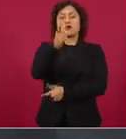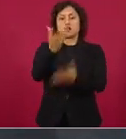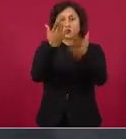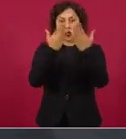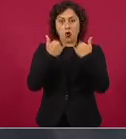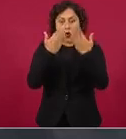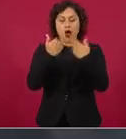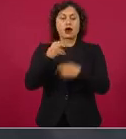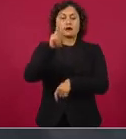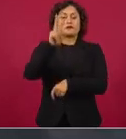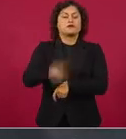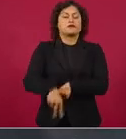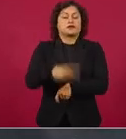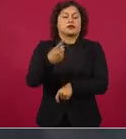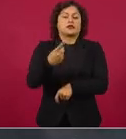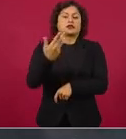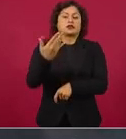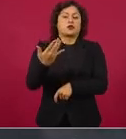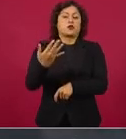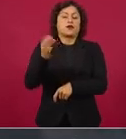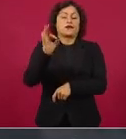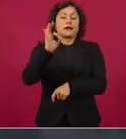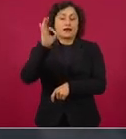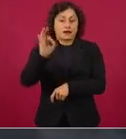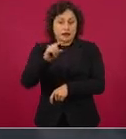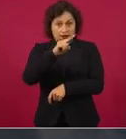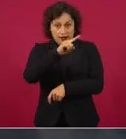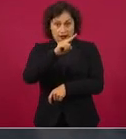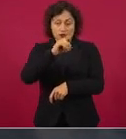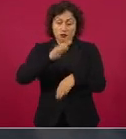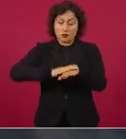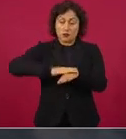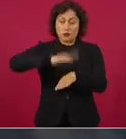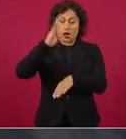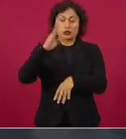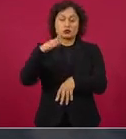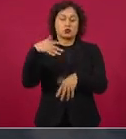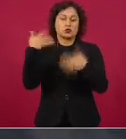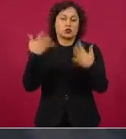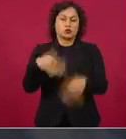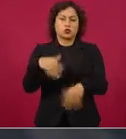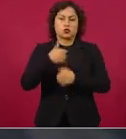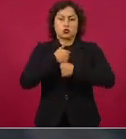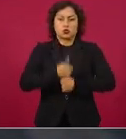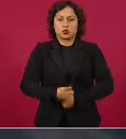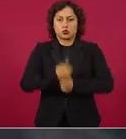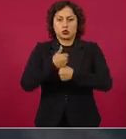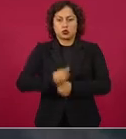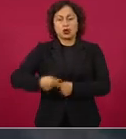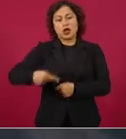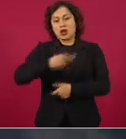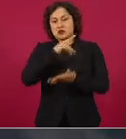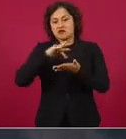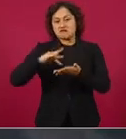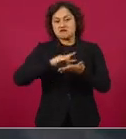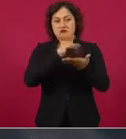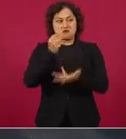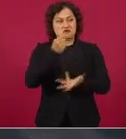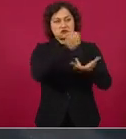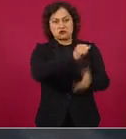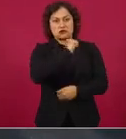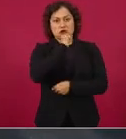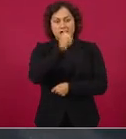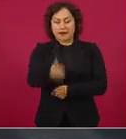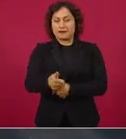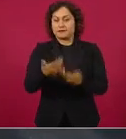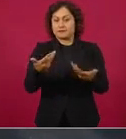de 50 grados o más, que son las tradicionales de Mexicali. Tampoco se les apoyó con ningún tipo de recurso. Y por si fuera poco, ahora que